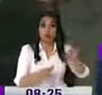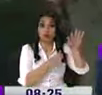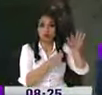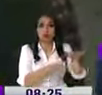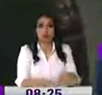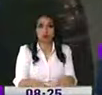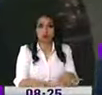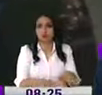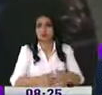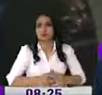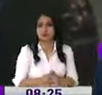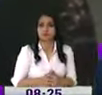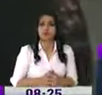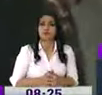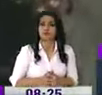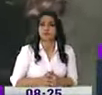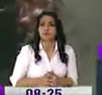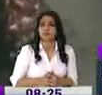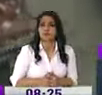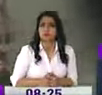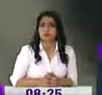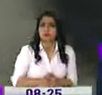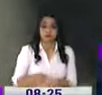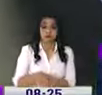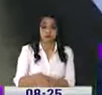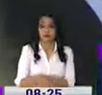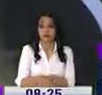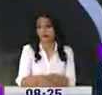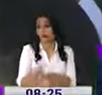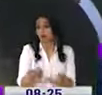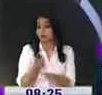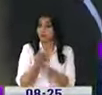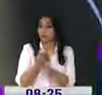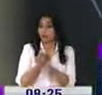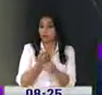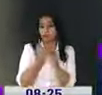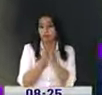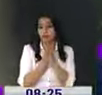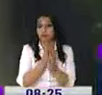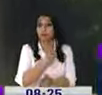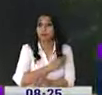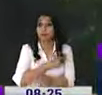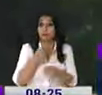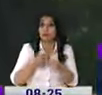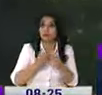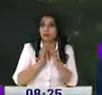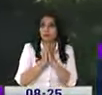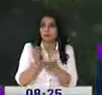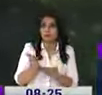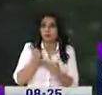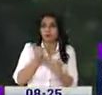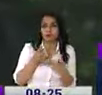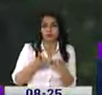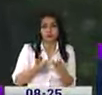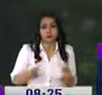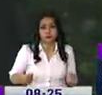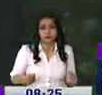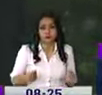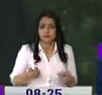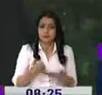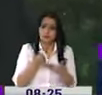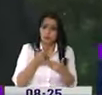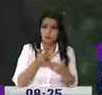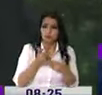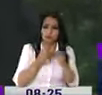está en medio de la quebrada. Entonces es la solicitud al municipio para que nos den una manito y vengan a ayudarnos a tratar